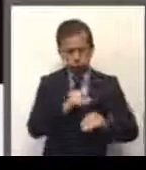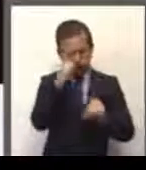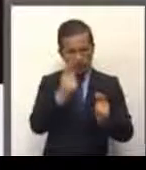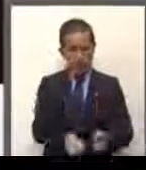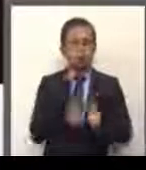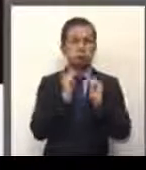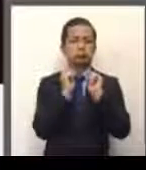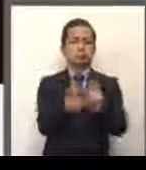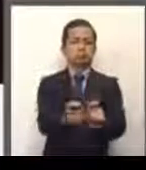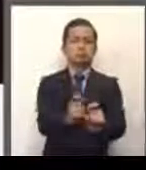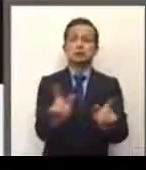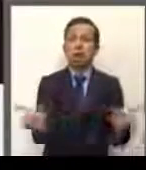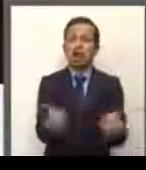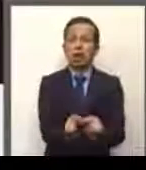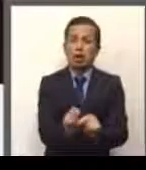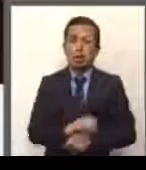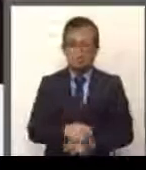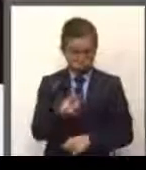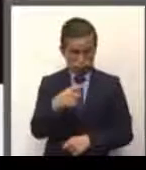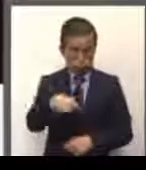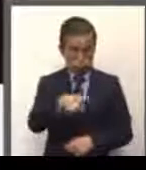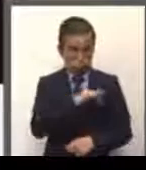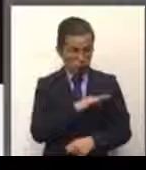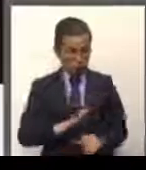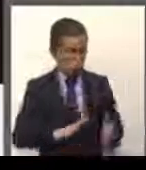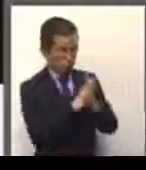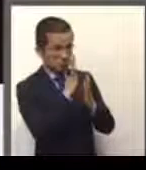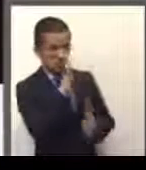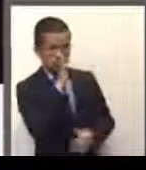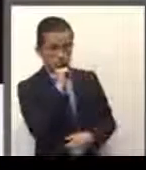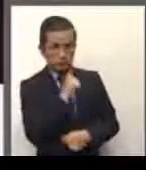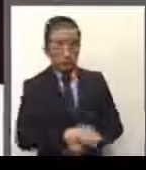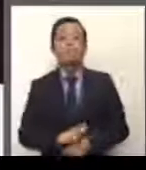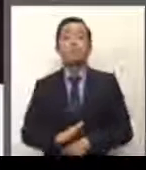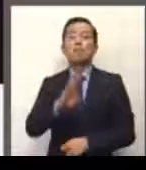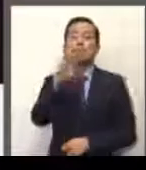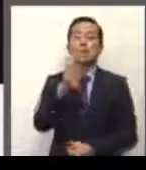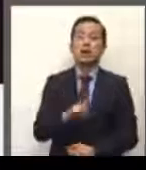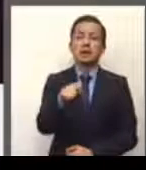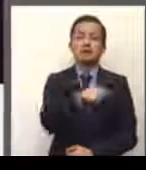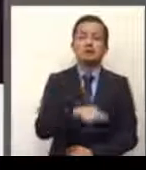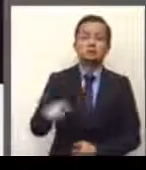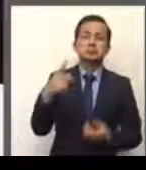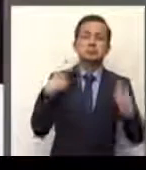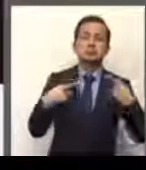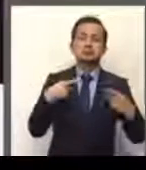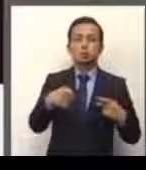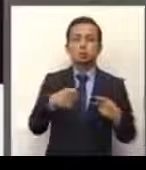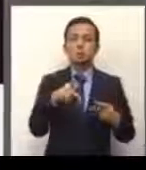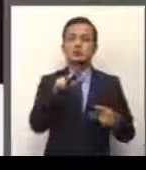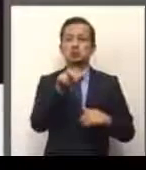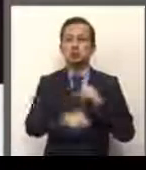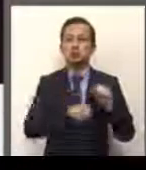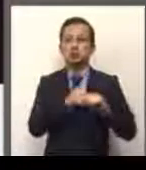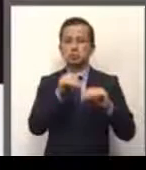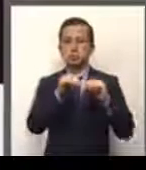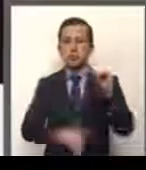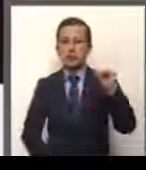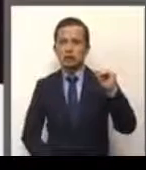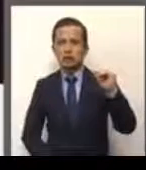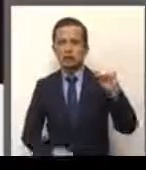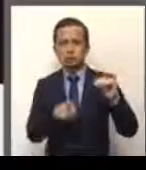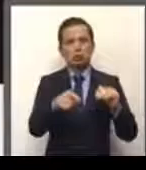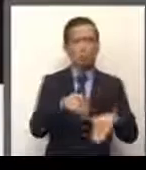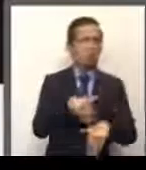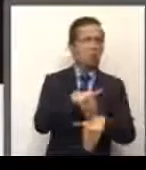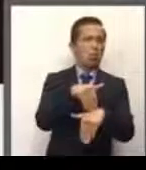sin reconocernos la capacidad de ejercicio, como si fuéramos personas menores de edad, subordinados a